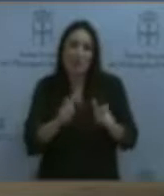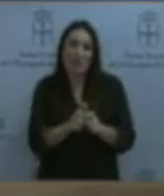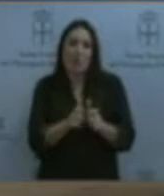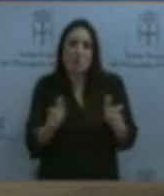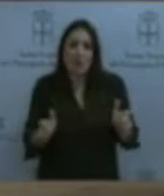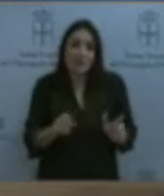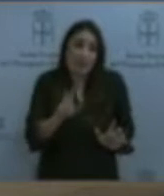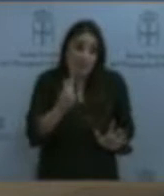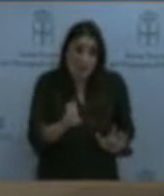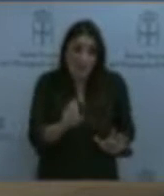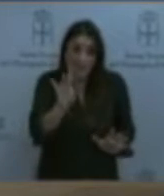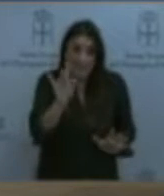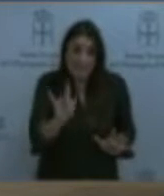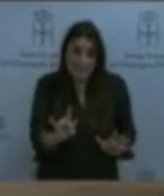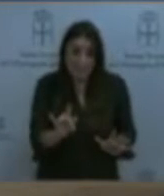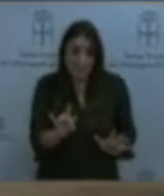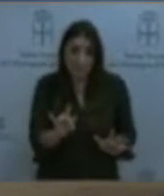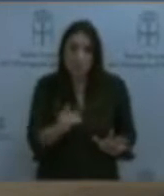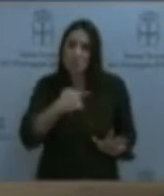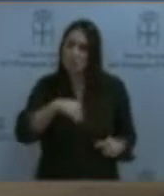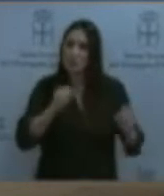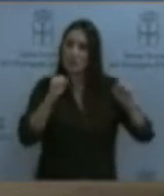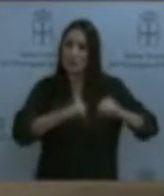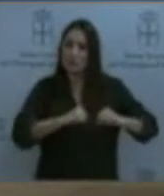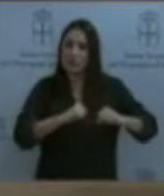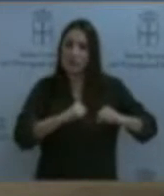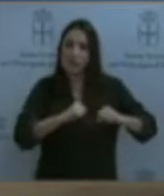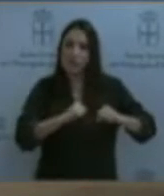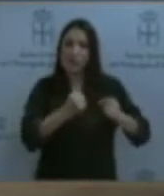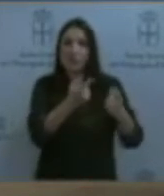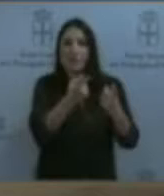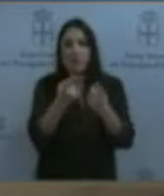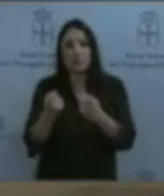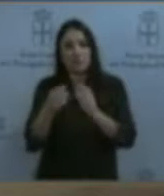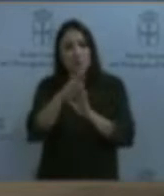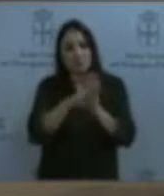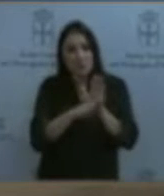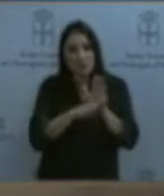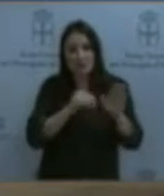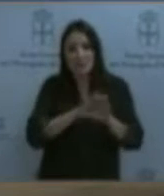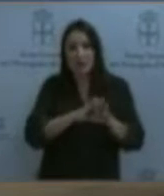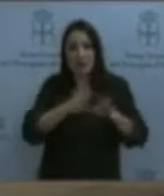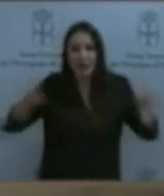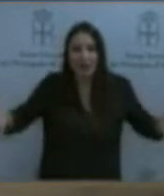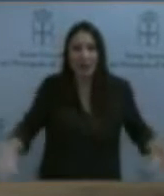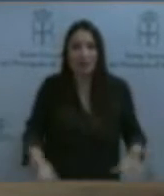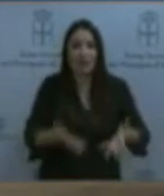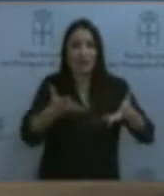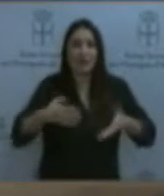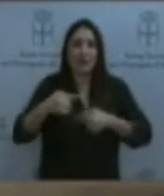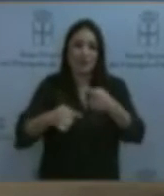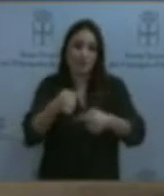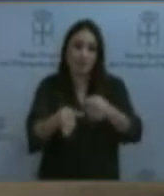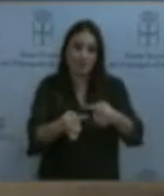que no lo sean y que vaya por delante que compartimos que se necesitan articular medidas para favorecer el relevo